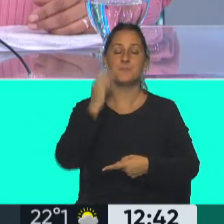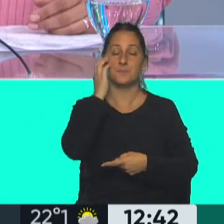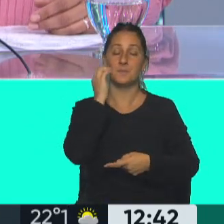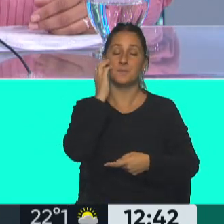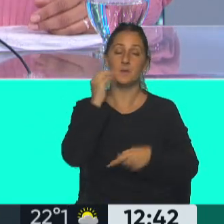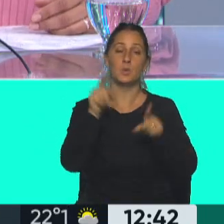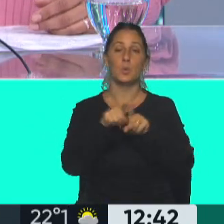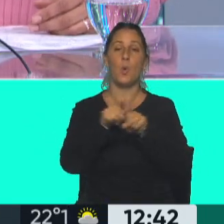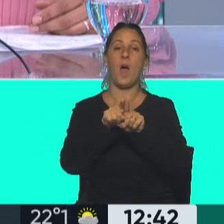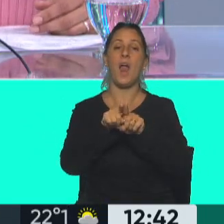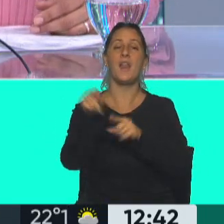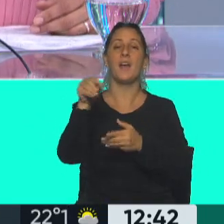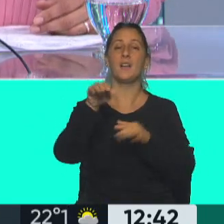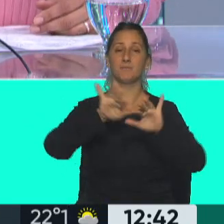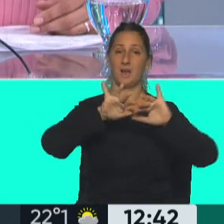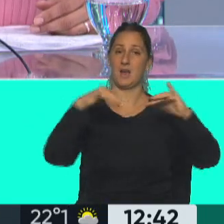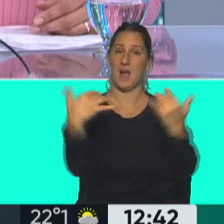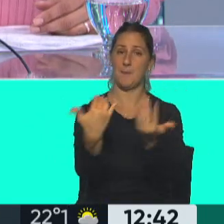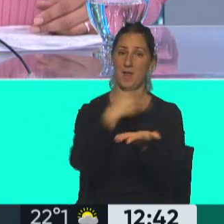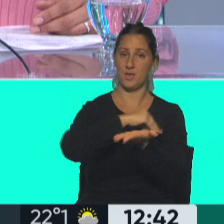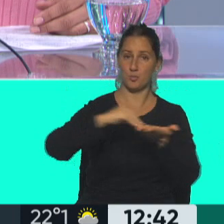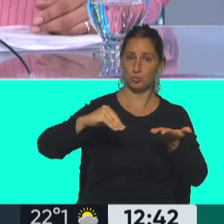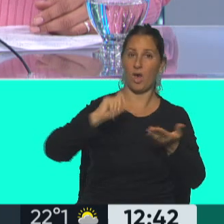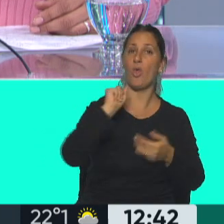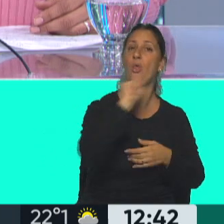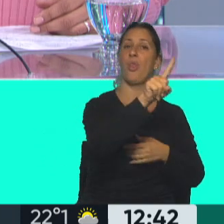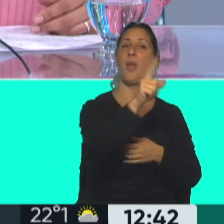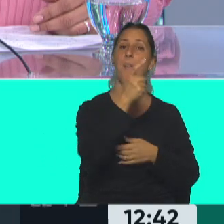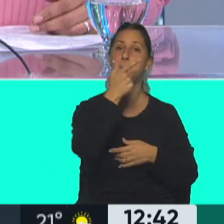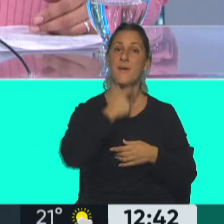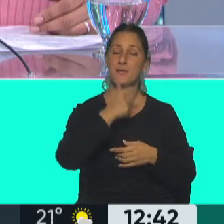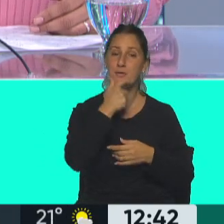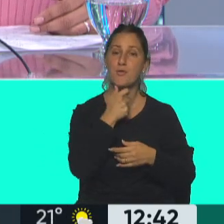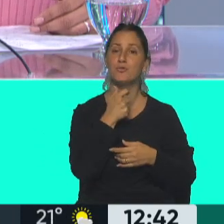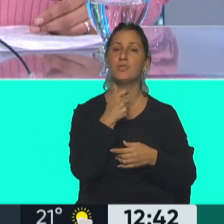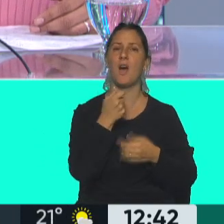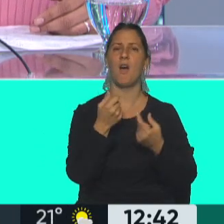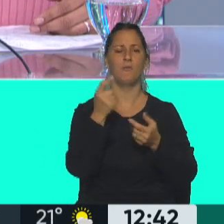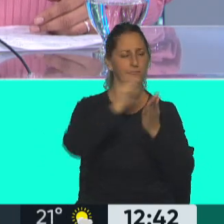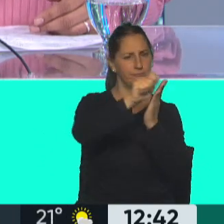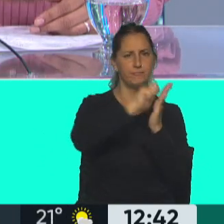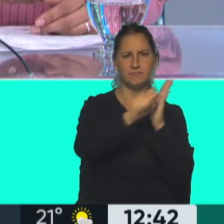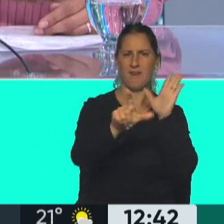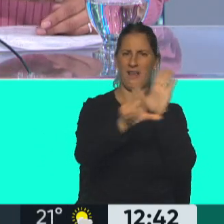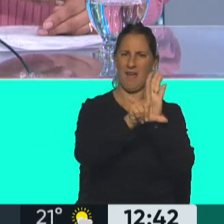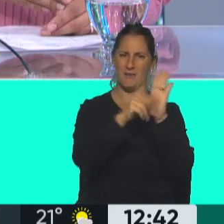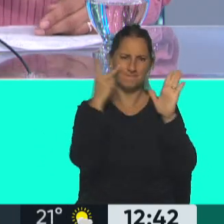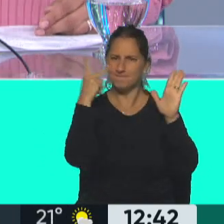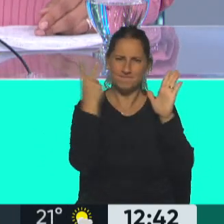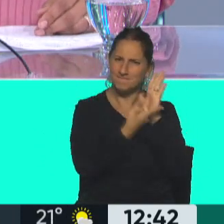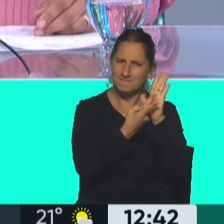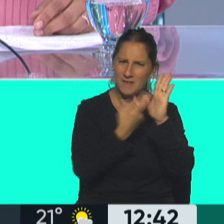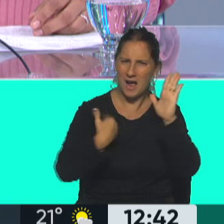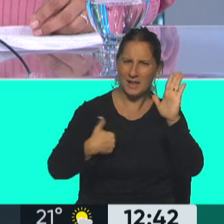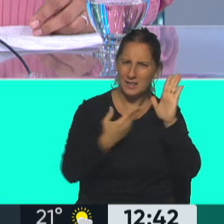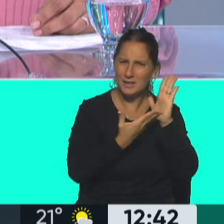la cámara de diputados de la legislatura de Mendoza proyectando una ley que vaya a desconocerlos como argentinos